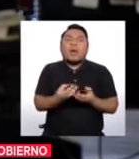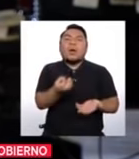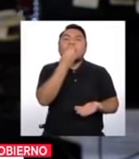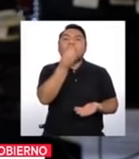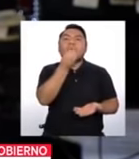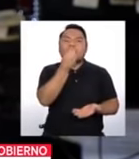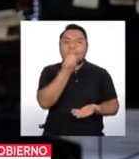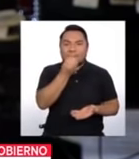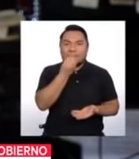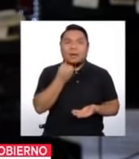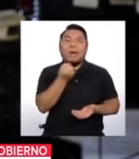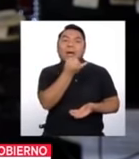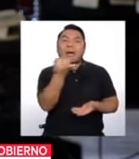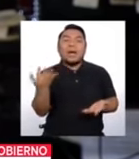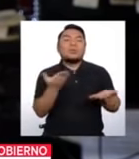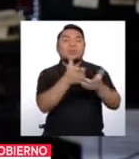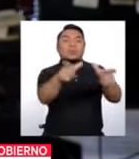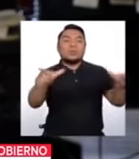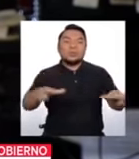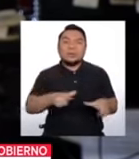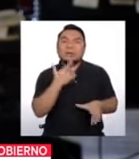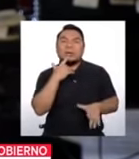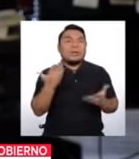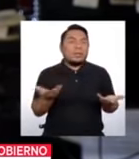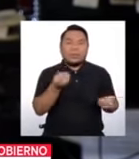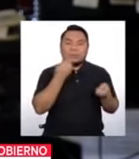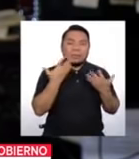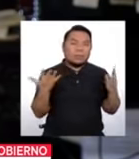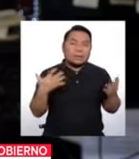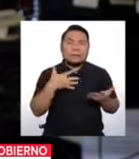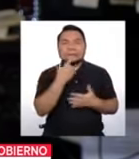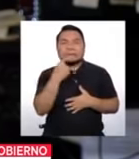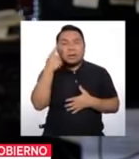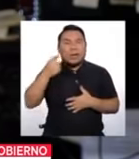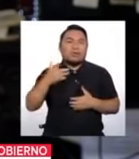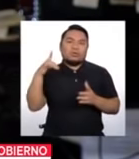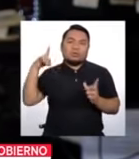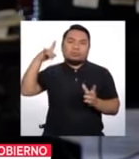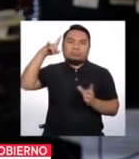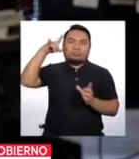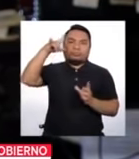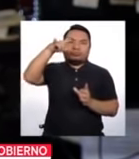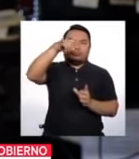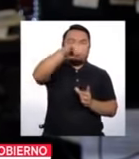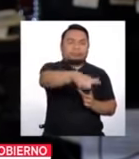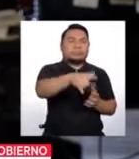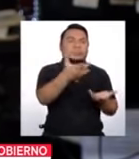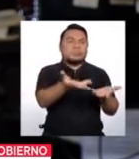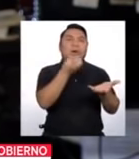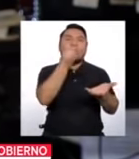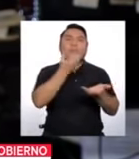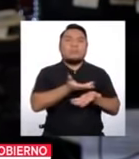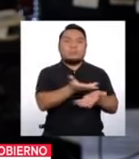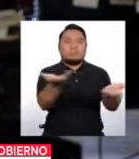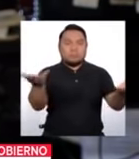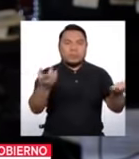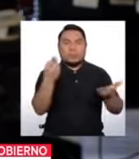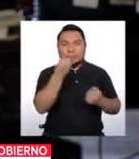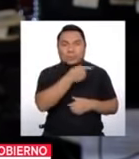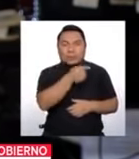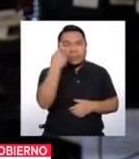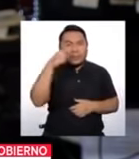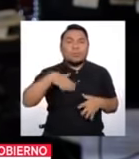para algunas zonas que están completamente desconectadas y que se ha hecho vía puente aéreo. Durante la siguiente semana se continuará con el puente aéreo, presidente,